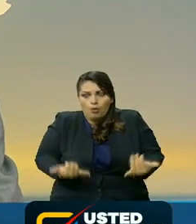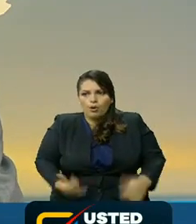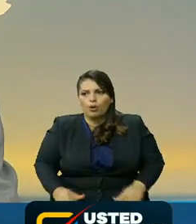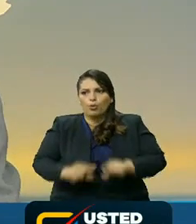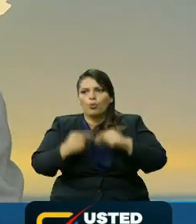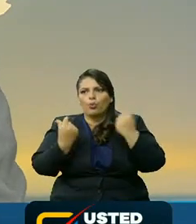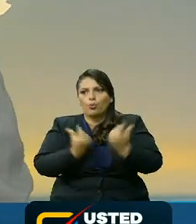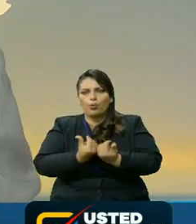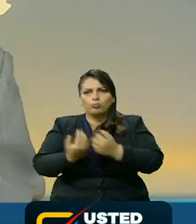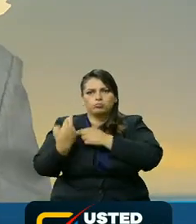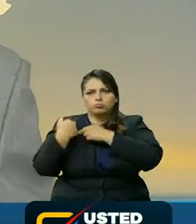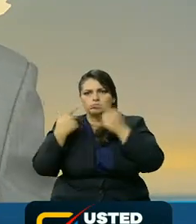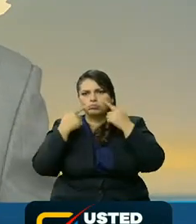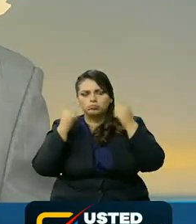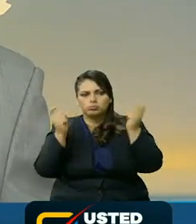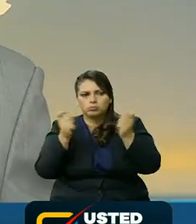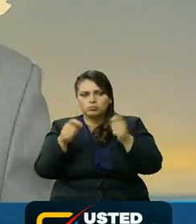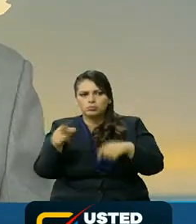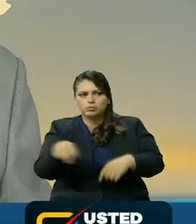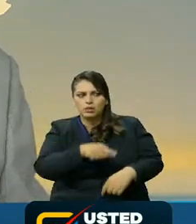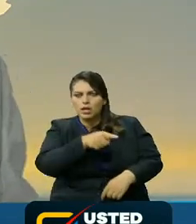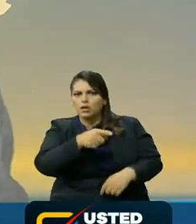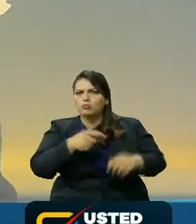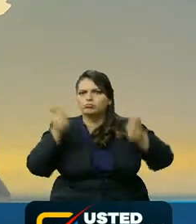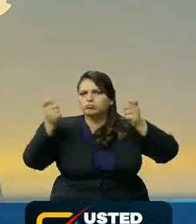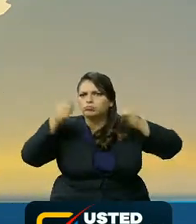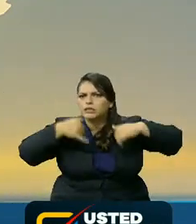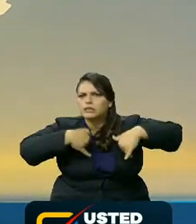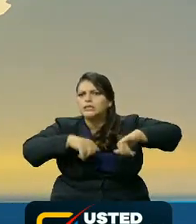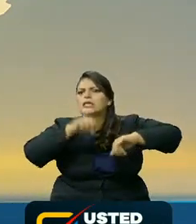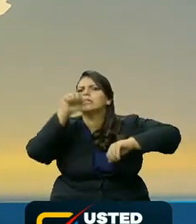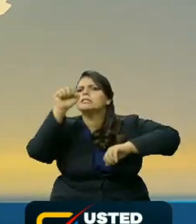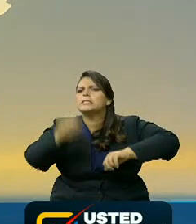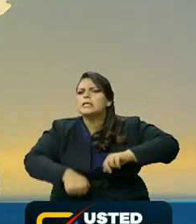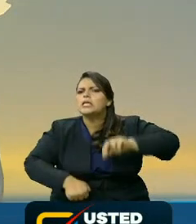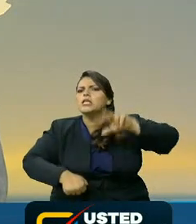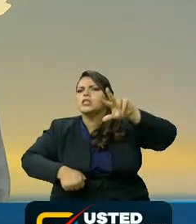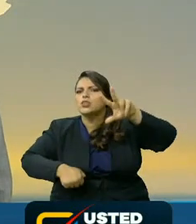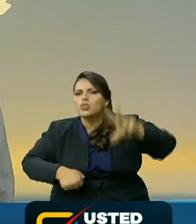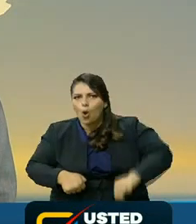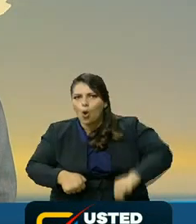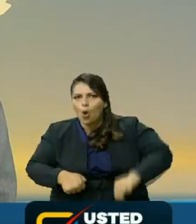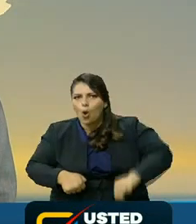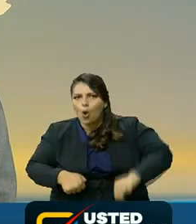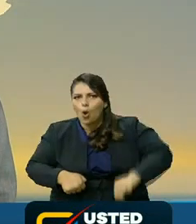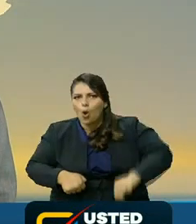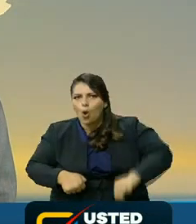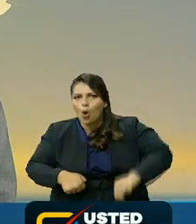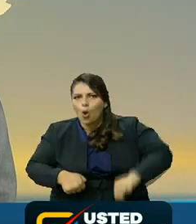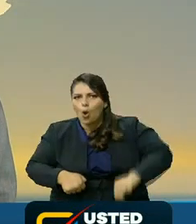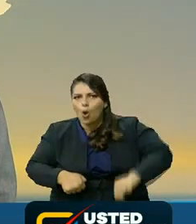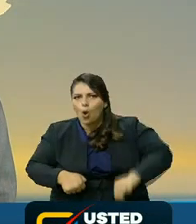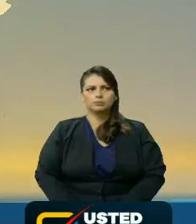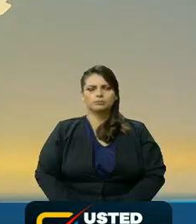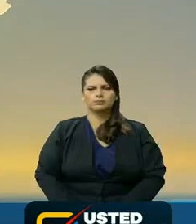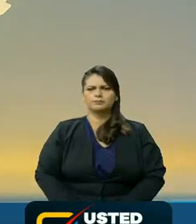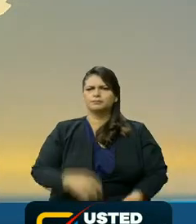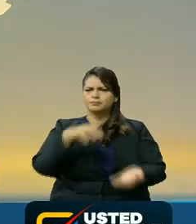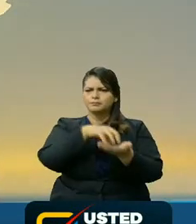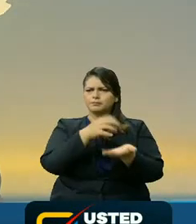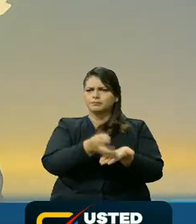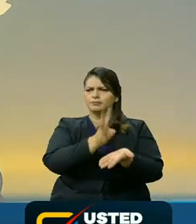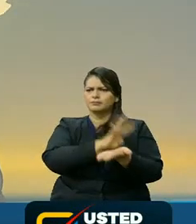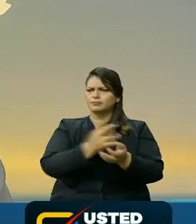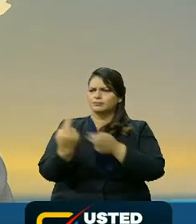deben seguir o no. Para que se acabe el hiperpresidencialismo. Eso no se puede hacer dentro de la Asamblea. Pero es una